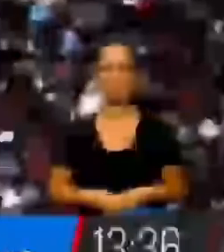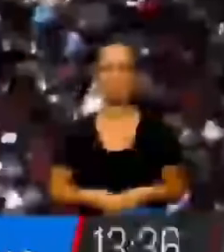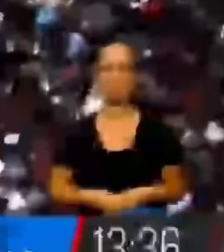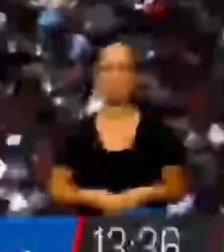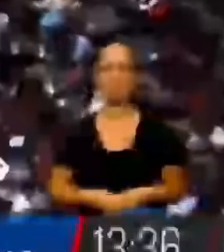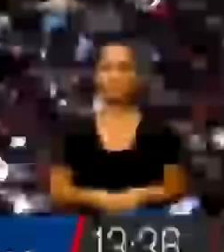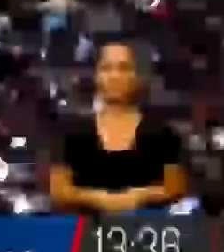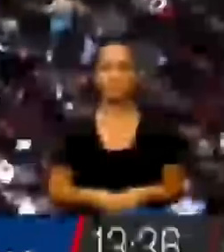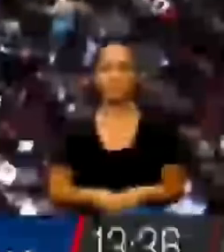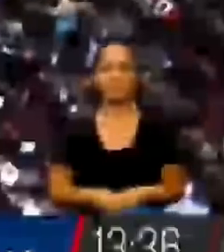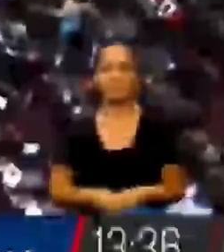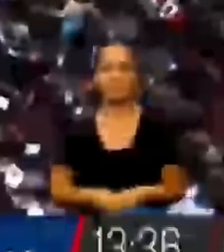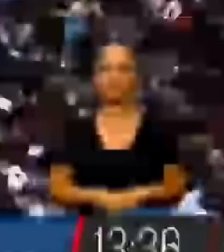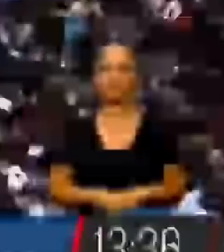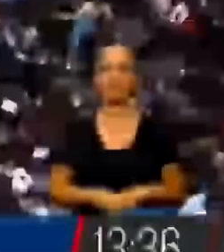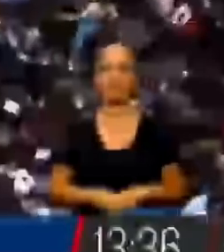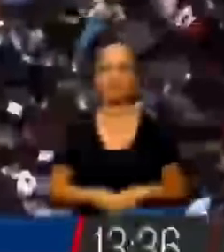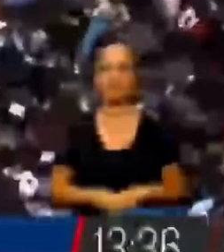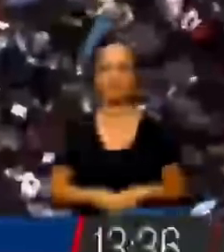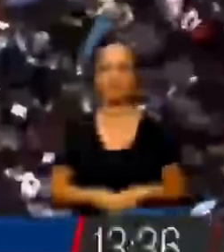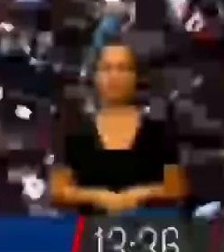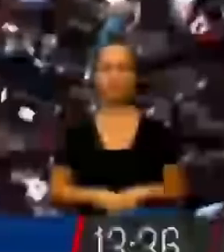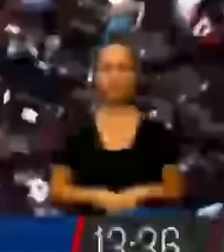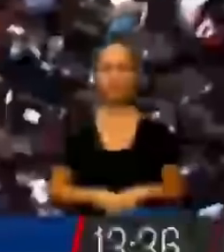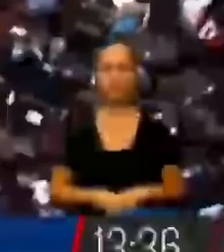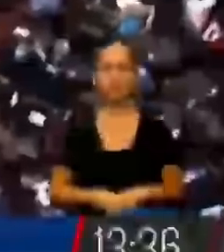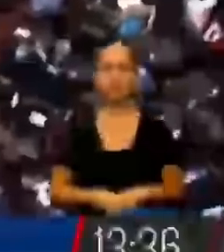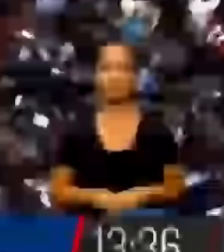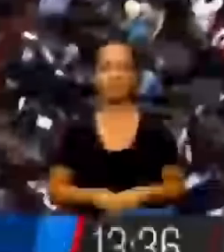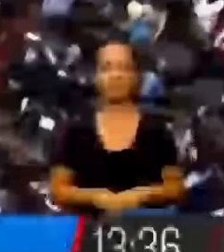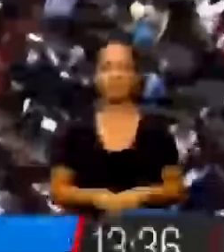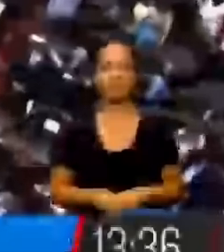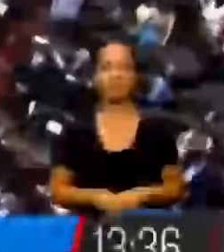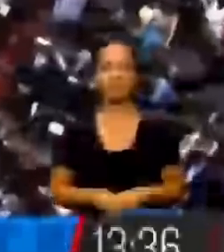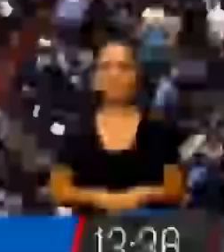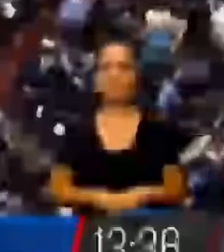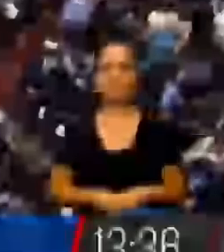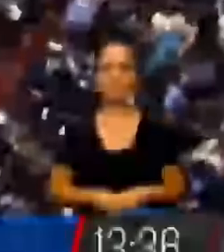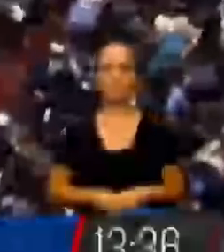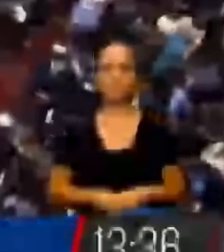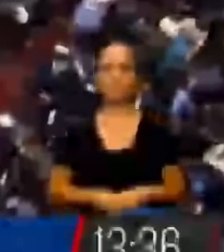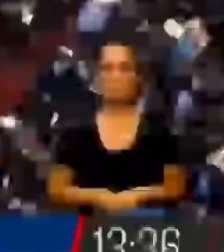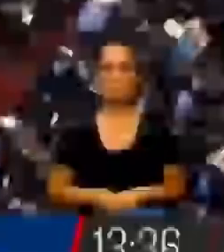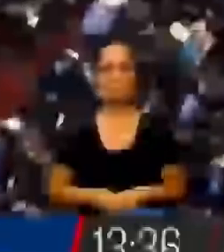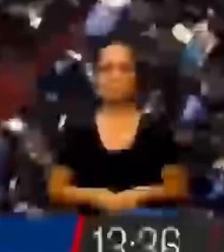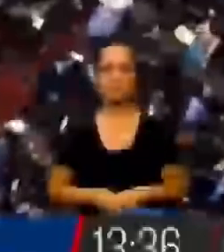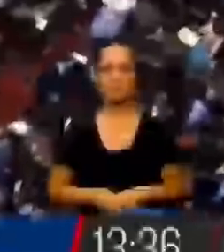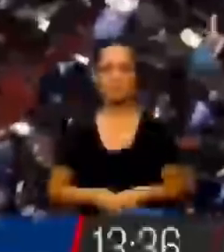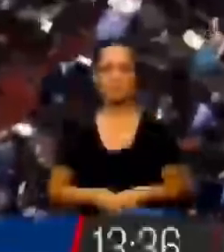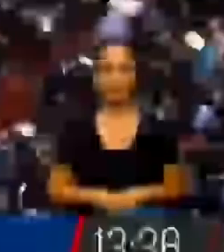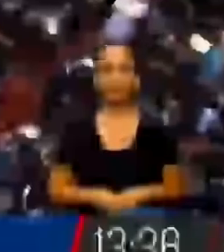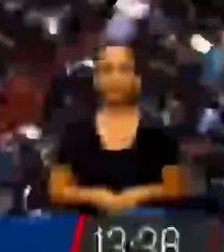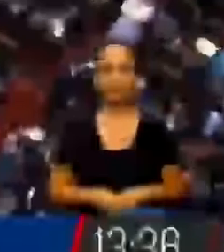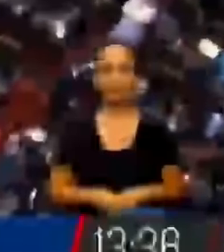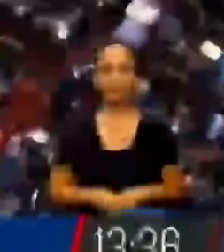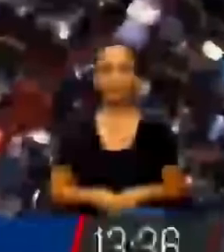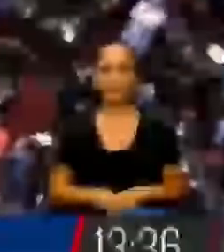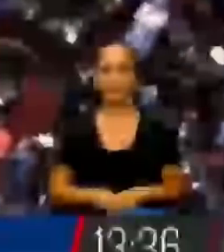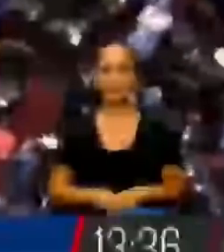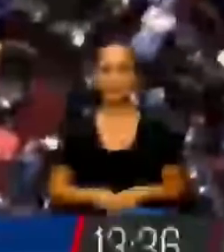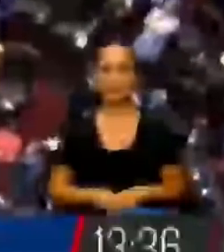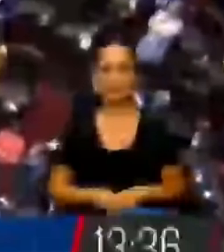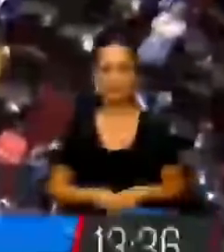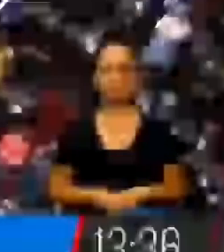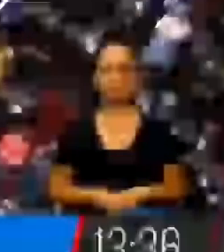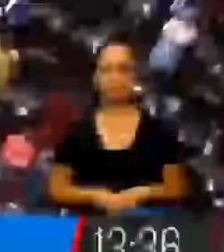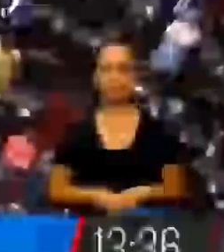diputados, también una paridad bastante cercana en Senado, pero al mismo tiempo empiezan